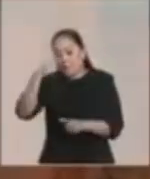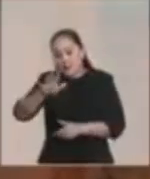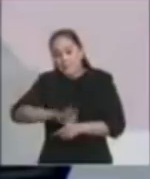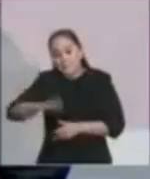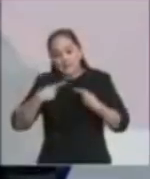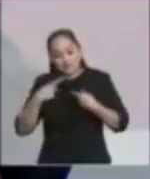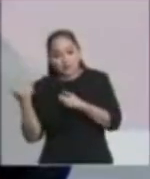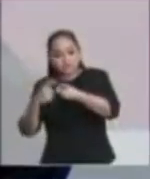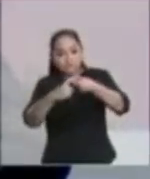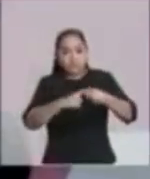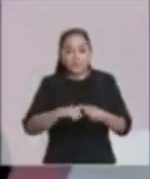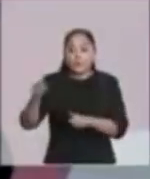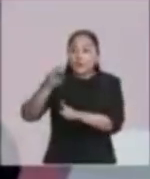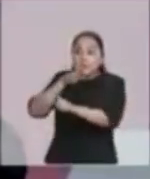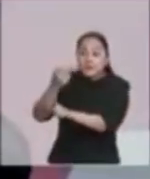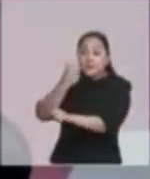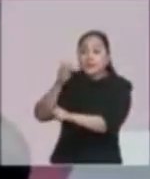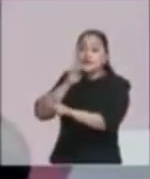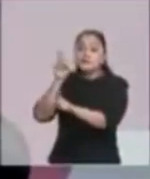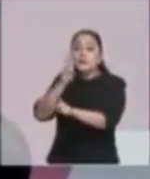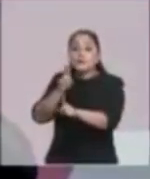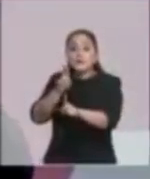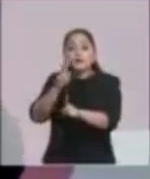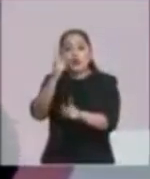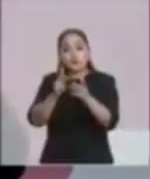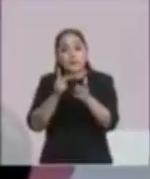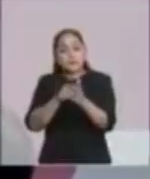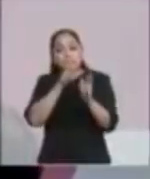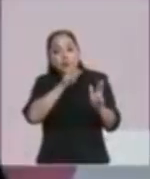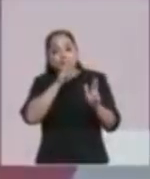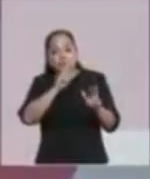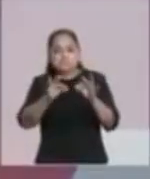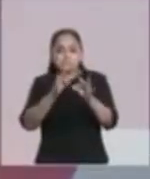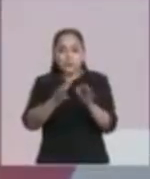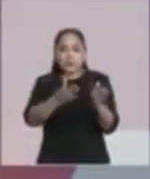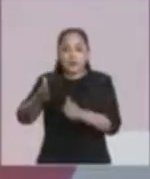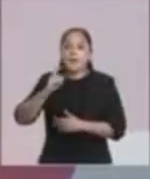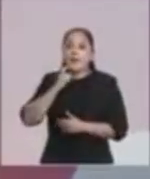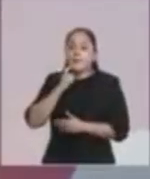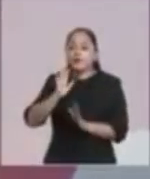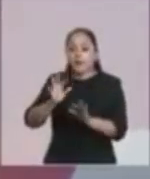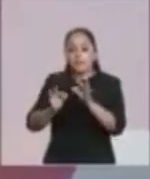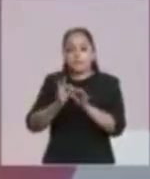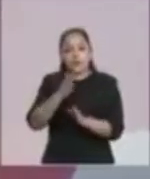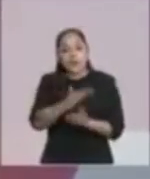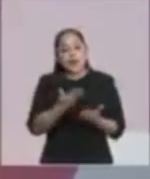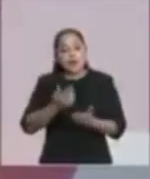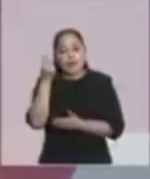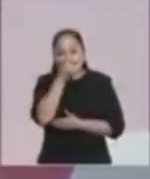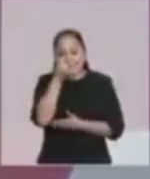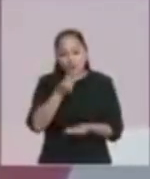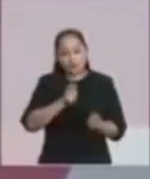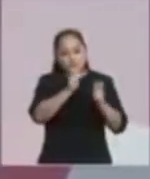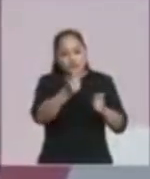¿Tiene todavía réplica? No, candidato, ya usó sus dos réplicas. Disculpe, Andrés Manuel López Obrador, le doy la palabra a Sergio Sarmiento para iniciar